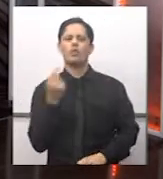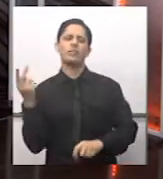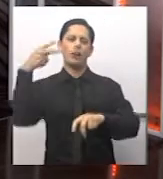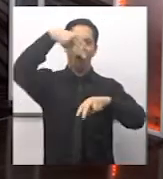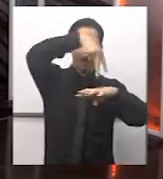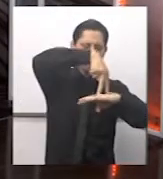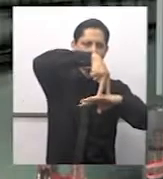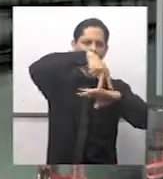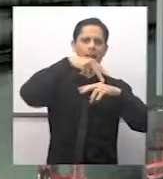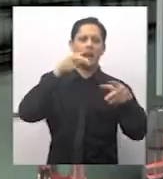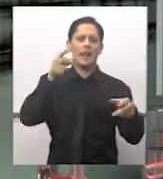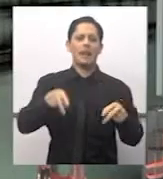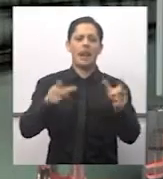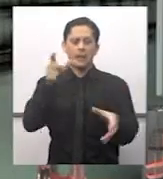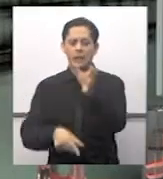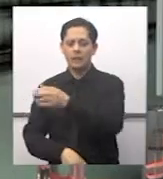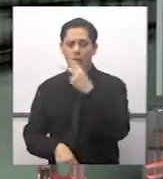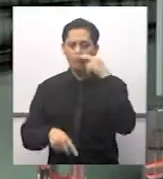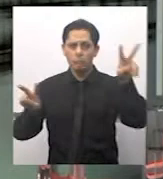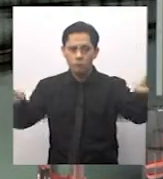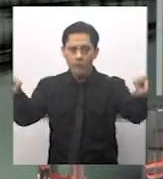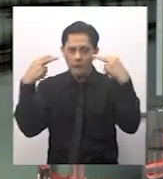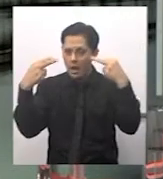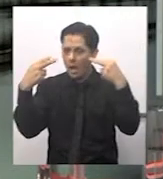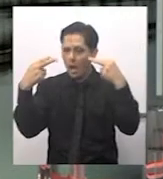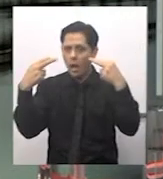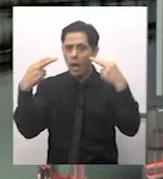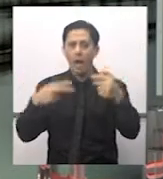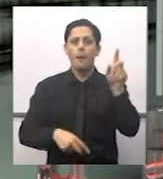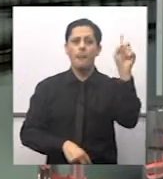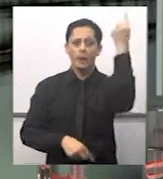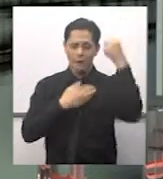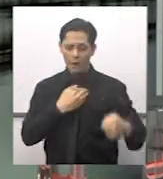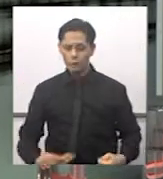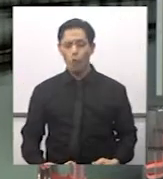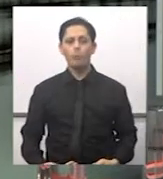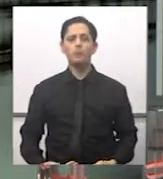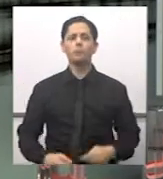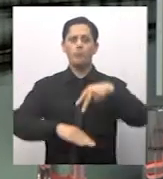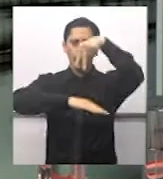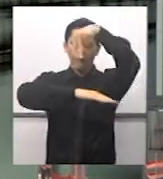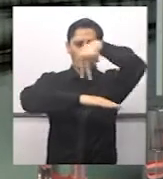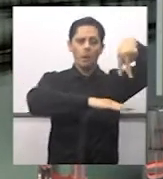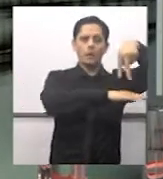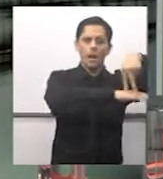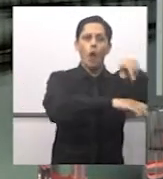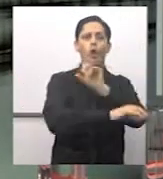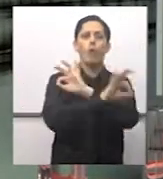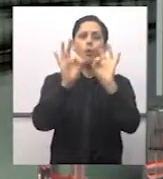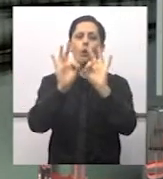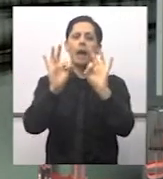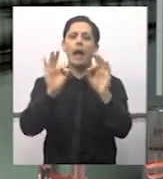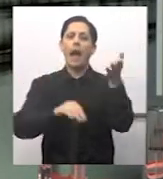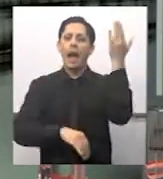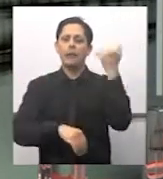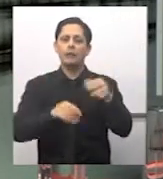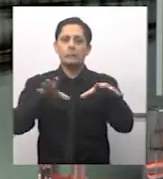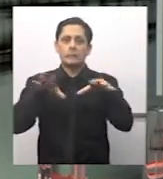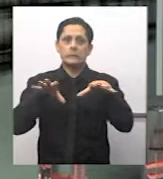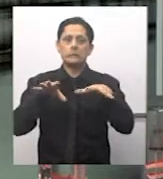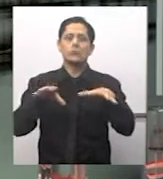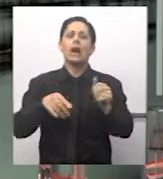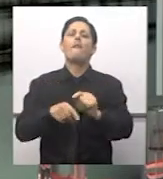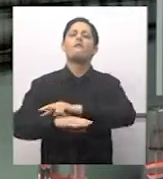ahí con la gente y que la gente me vea y que sepa que por primera vez un presidente va a estar en el territorio. Nunca había estado un presidente en una crisis.